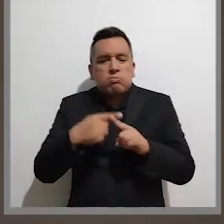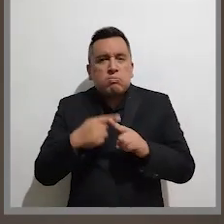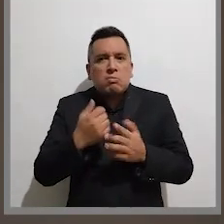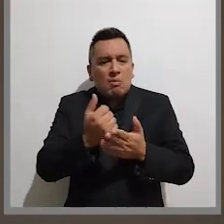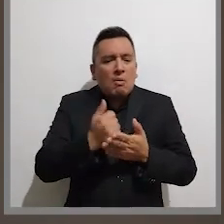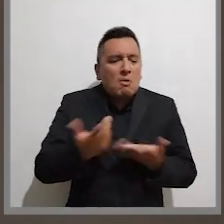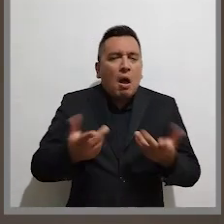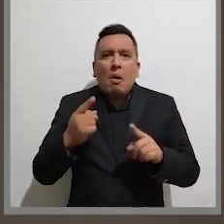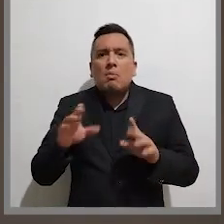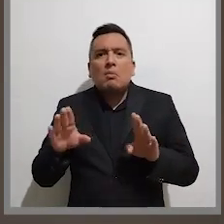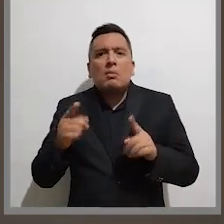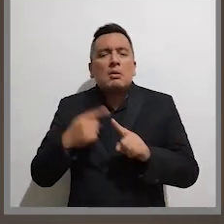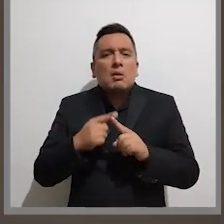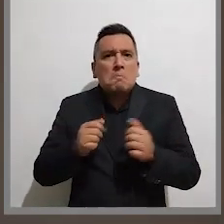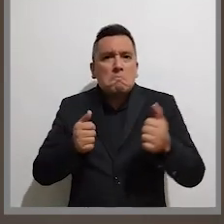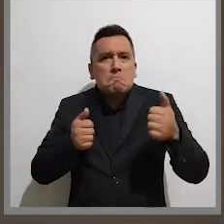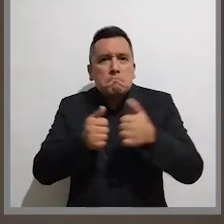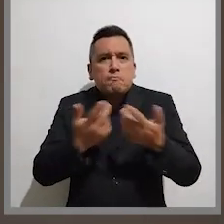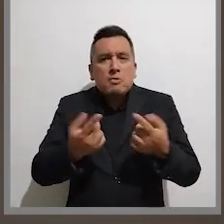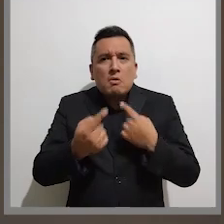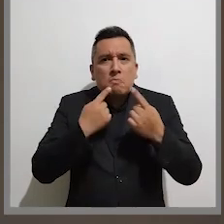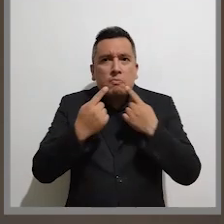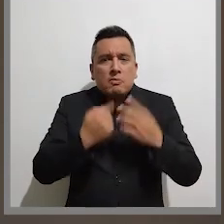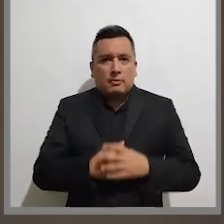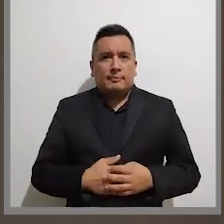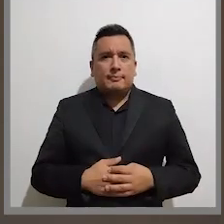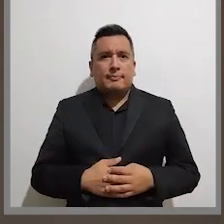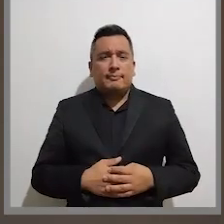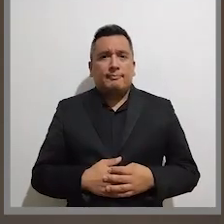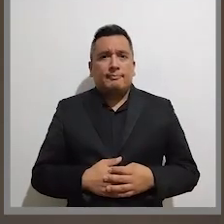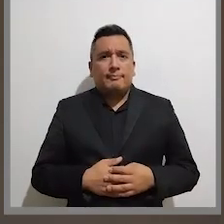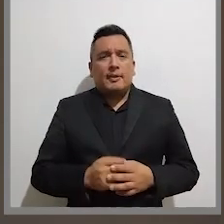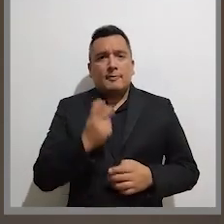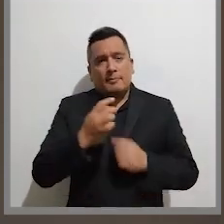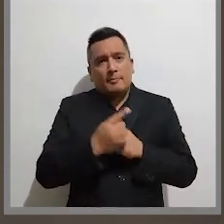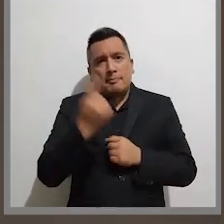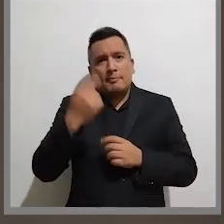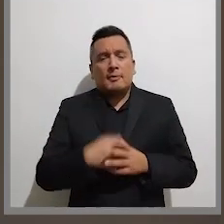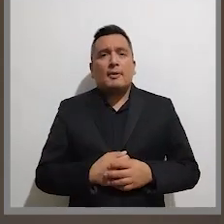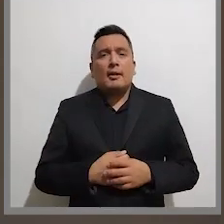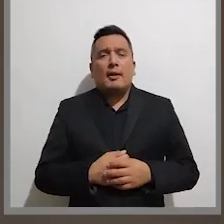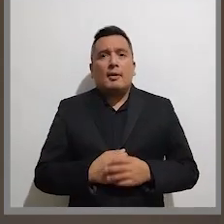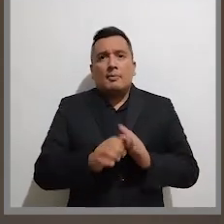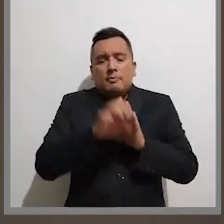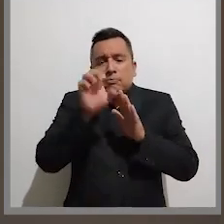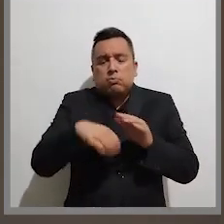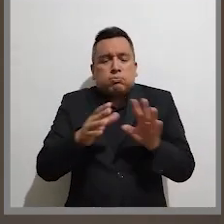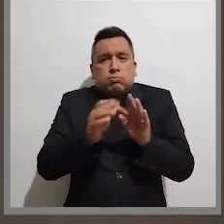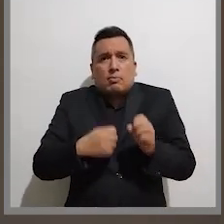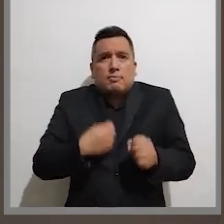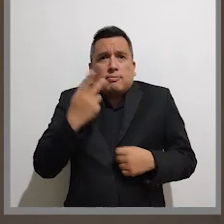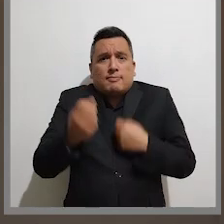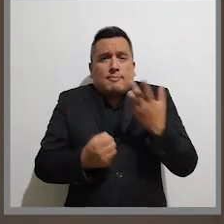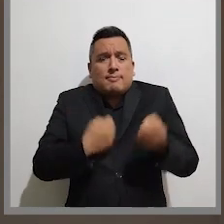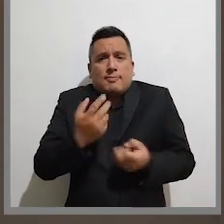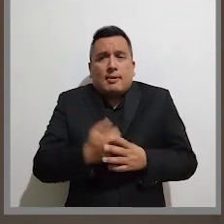dónde acudir, con quién conversar lo que ellas estaban viviendo. Una, porque el expresar todo lo que